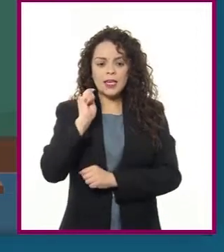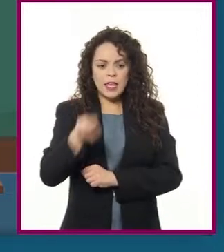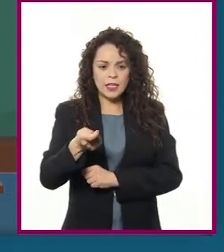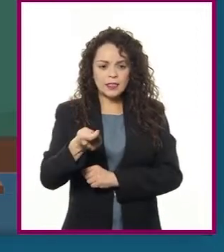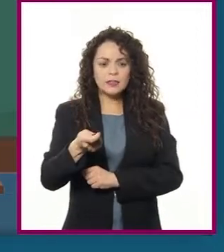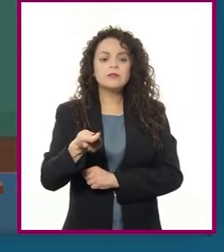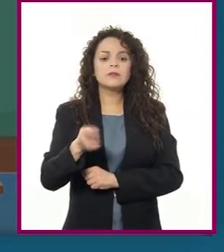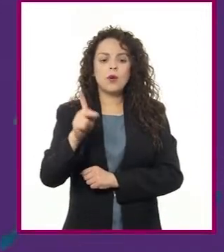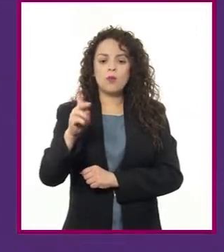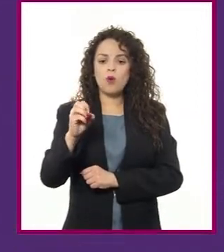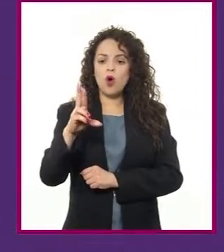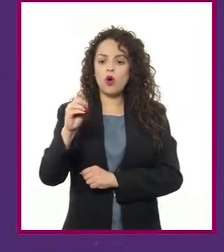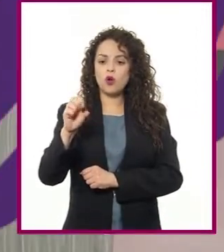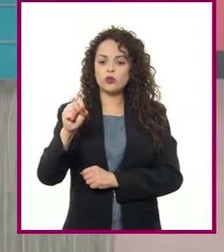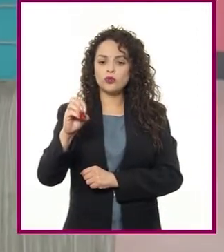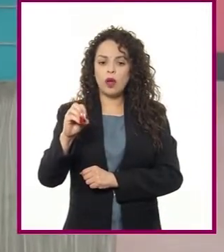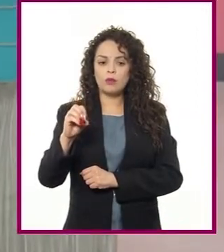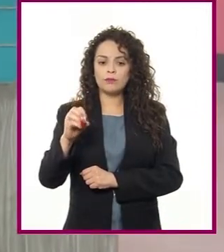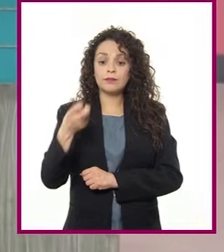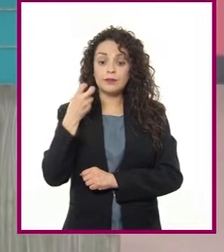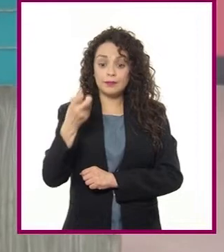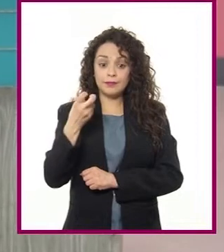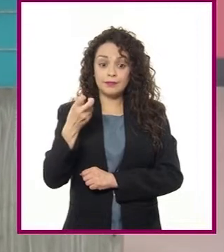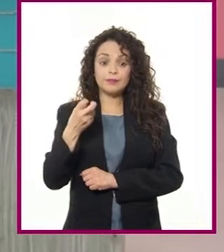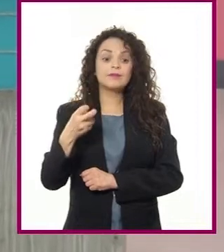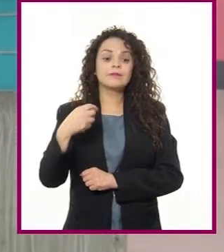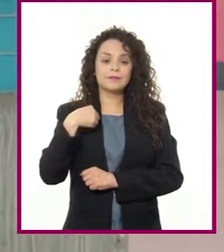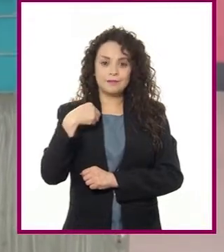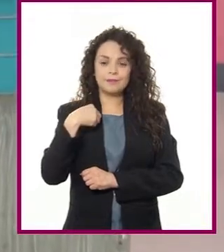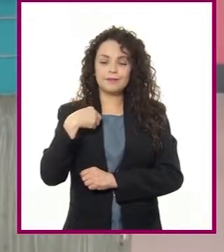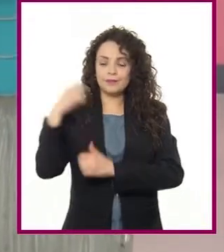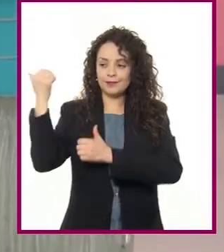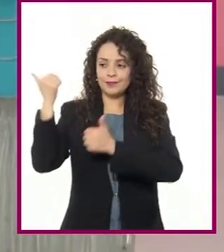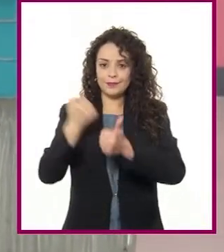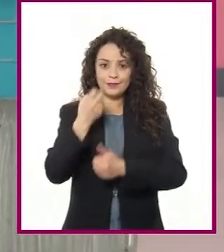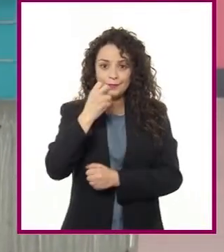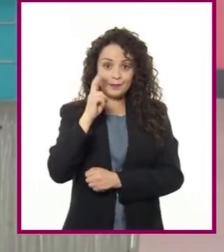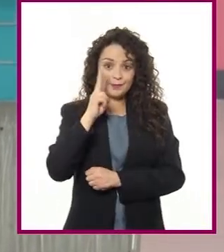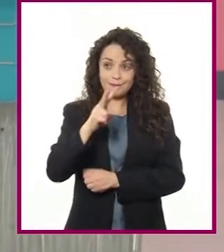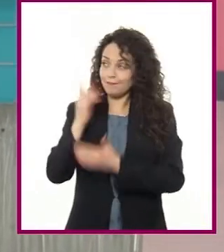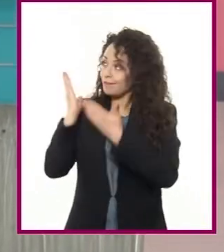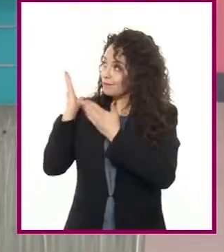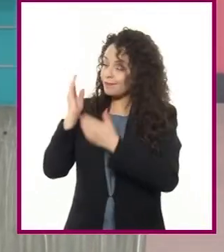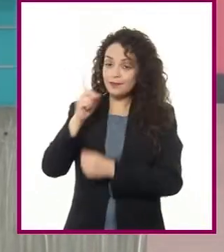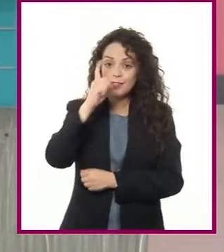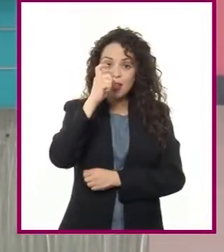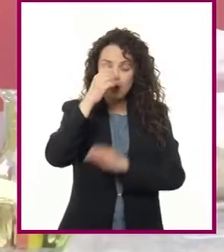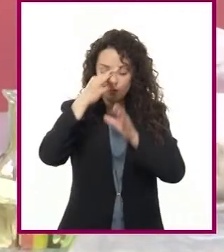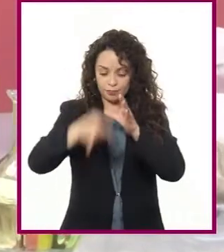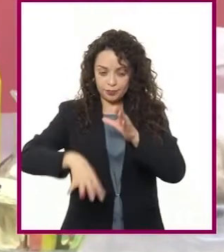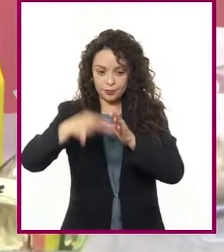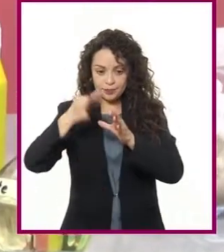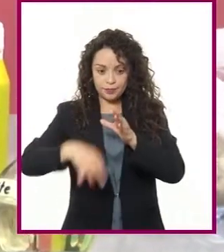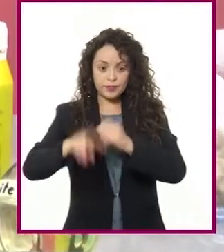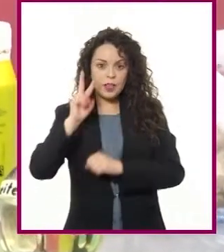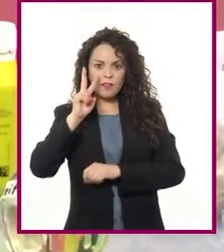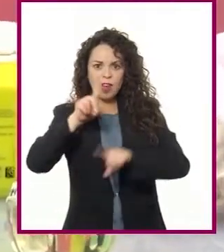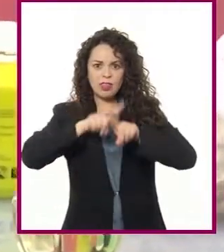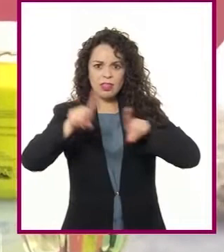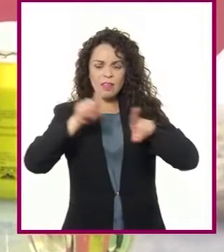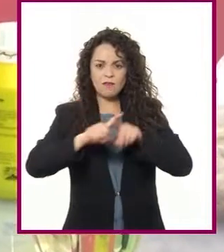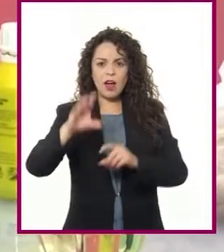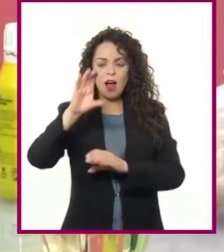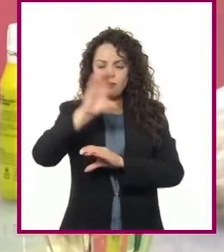mecánico poroso. Casualmente traigo aquí este dispositivo filtrador de agua. Observen las diferentes